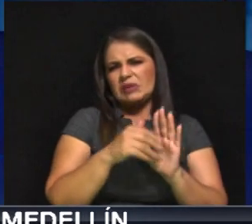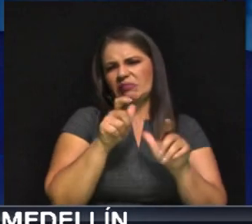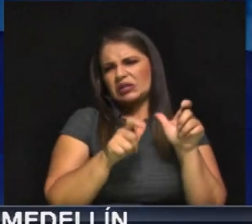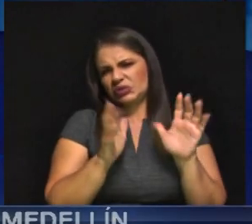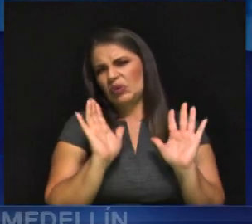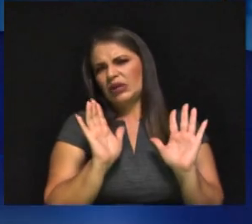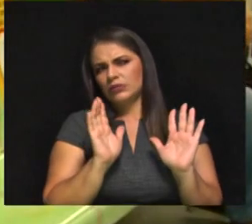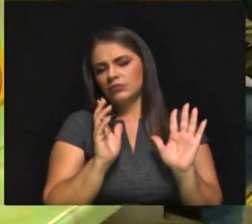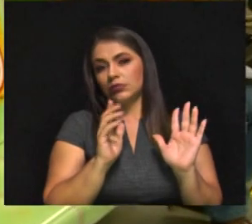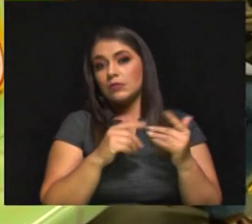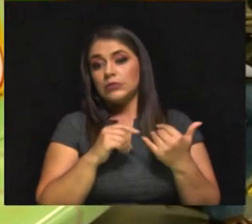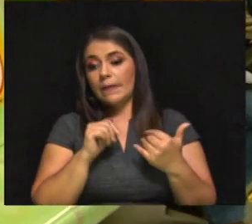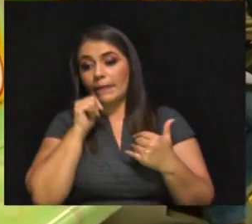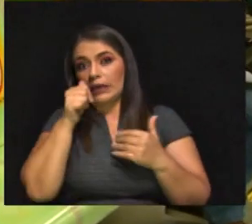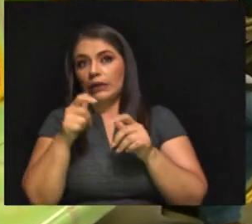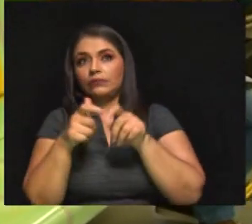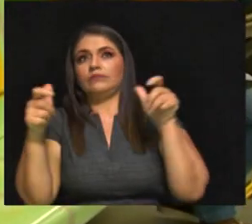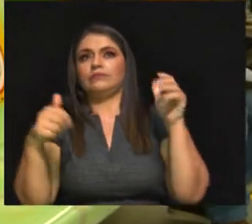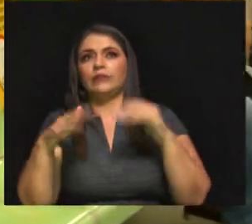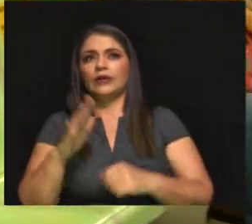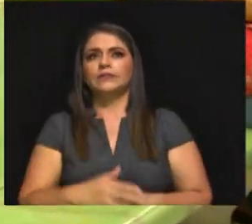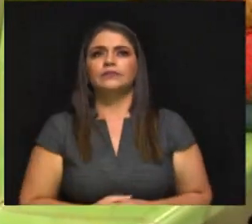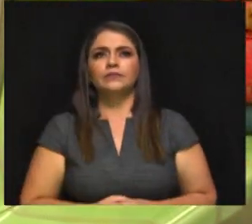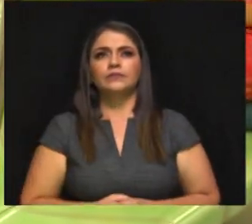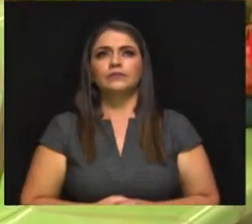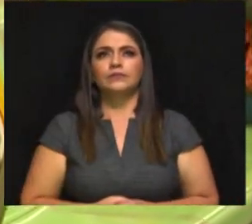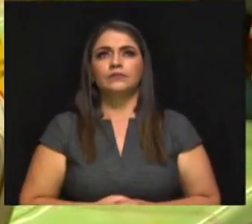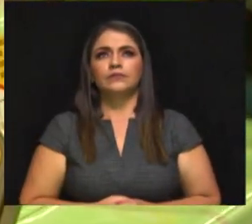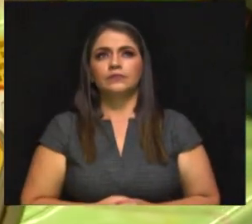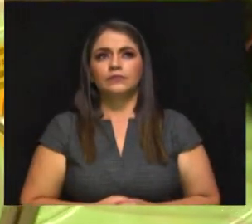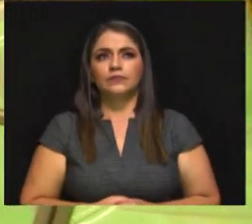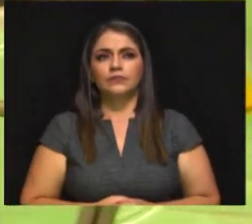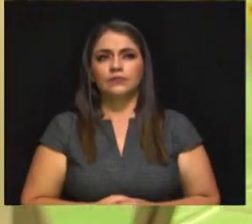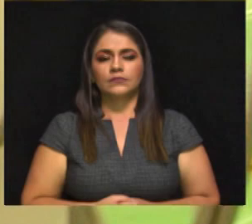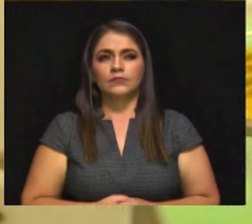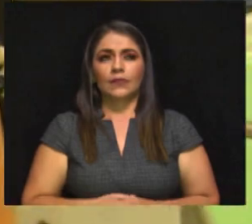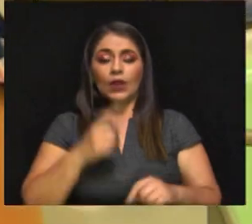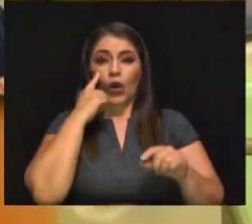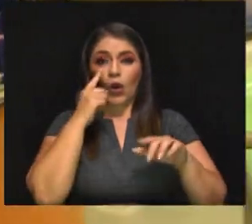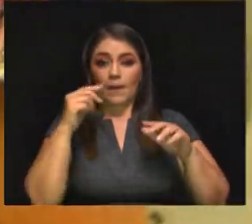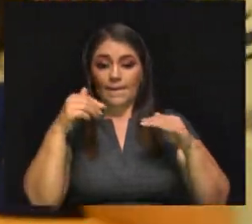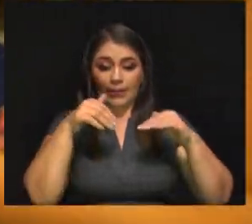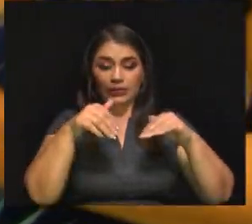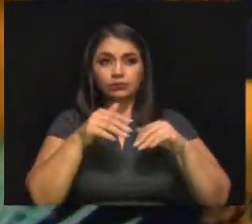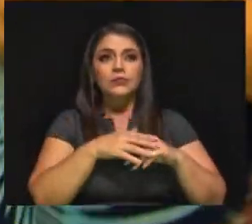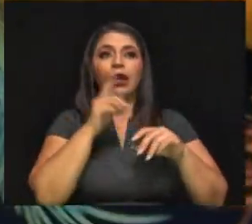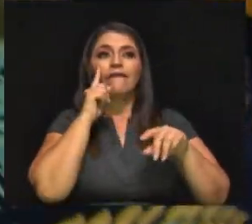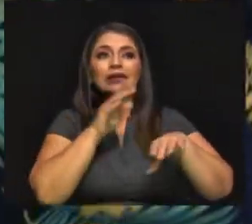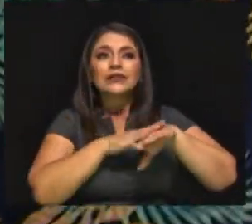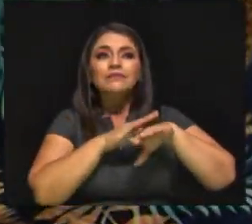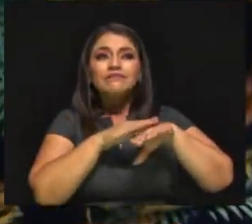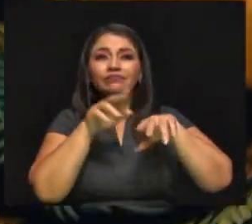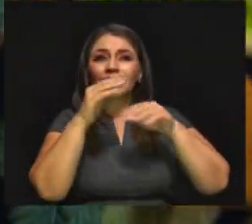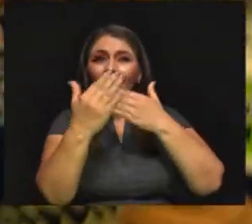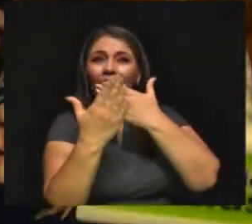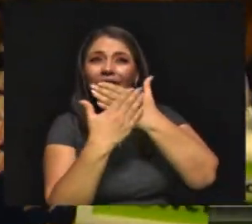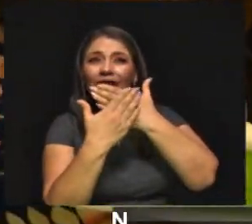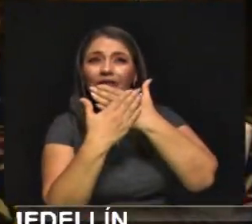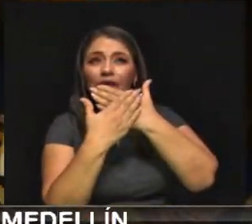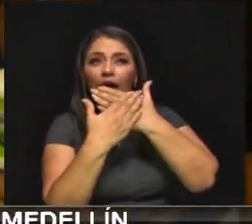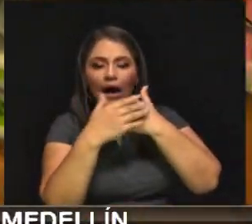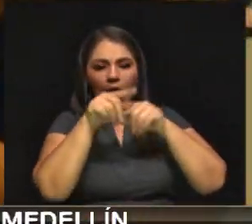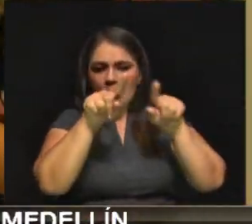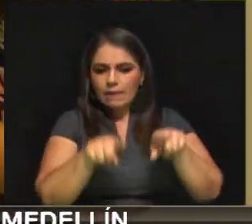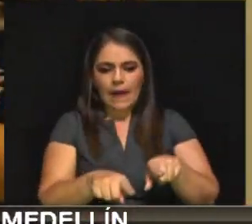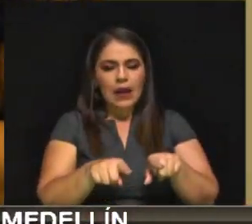usuarios. Al ingresar al tren debemos tener presente que hay una señalización que nos indica en qué lugar nos